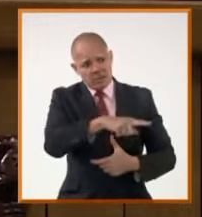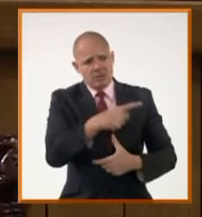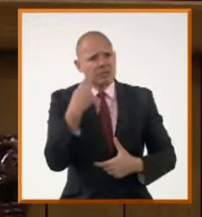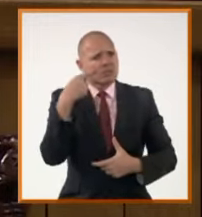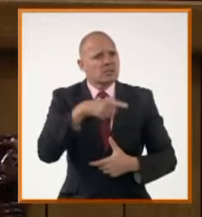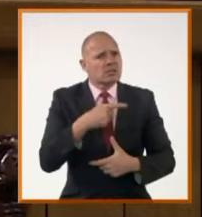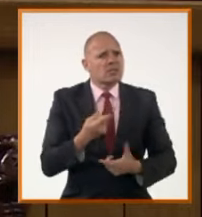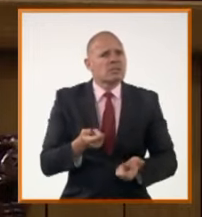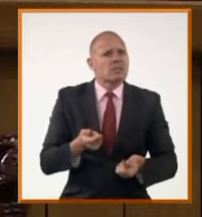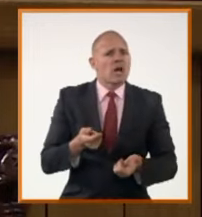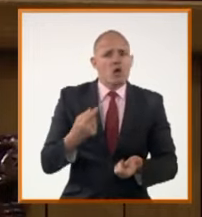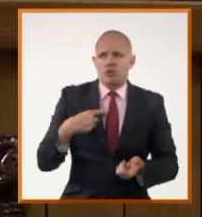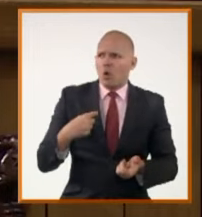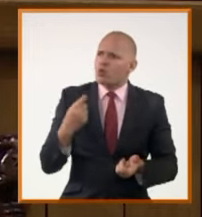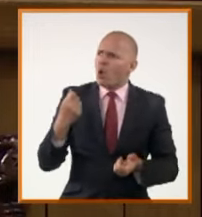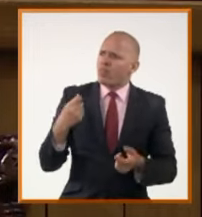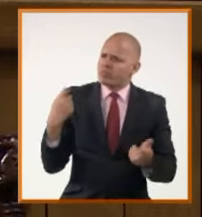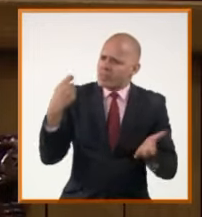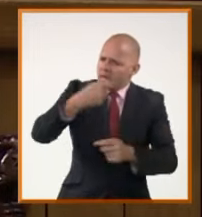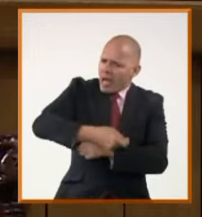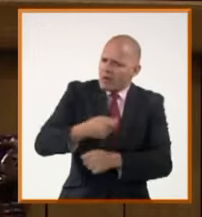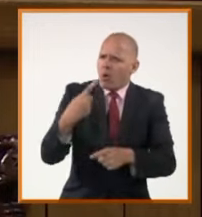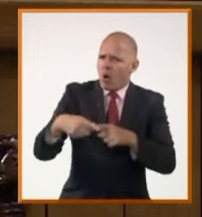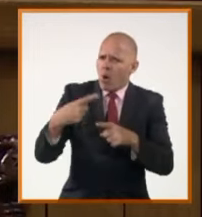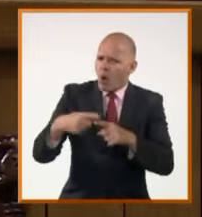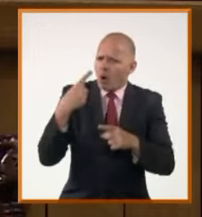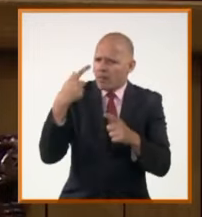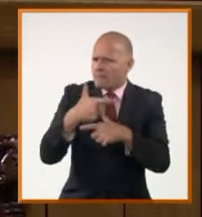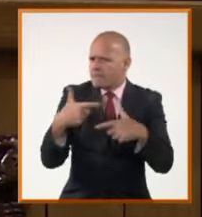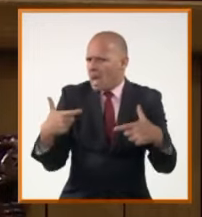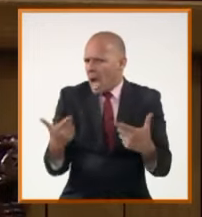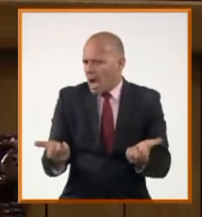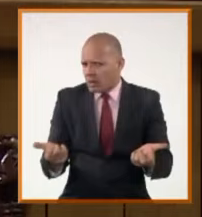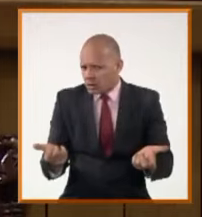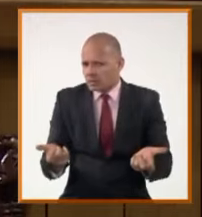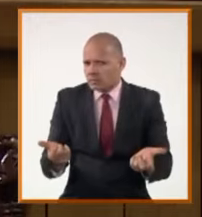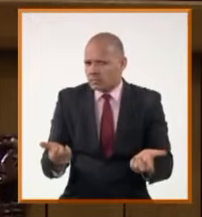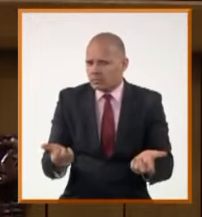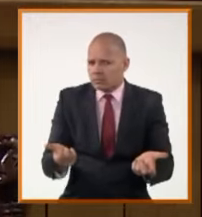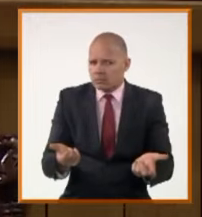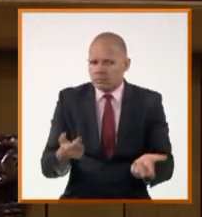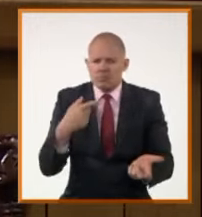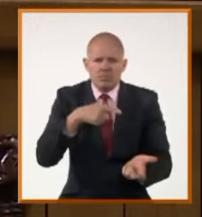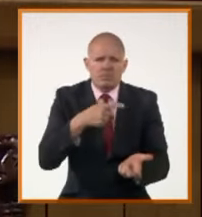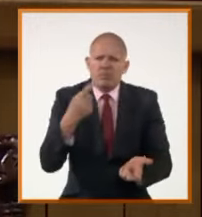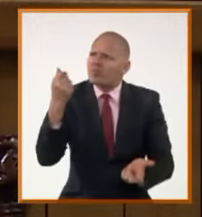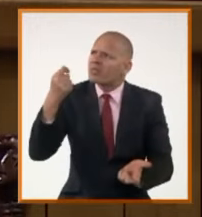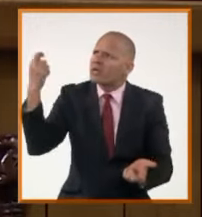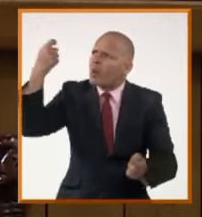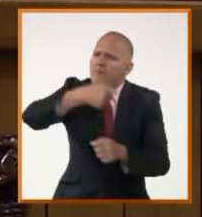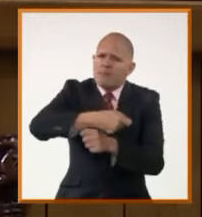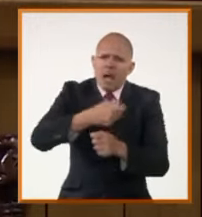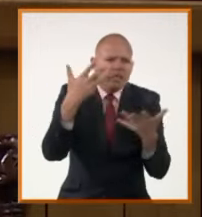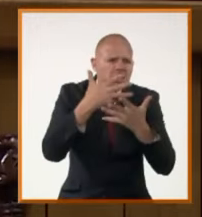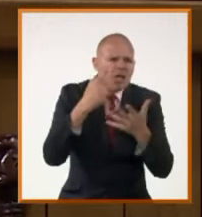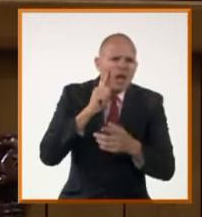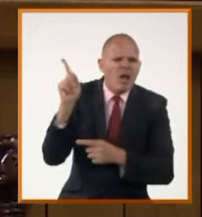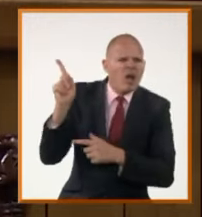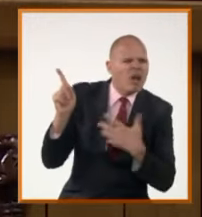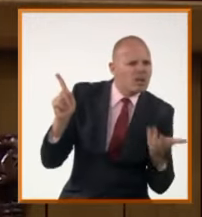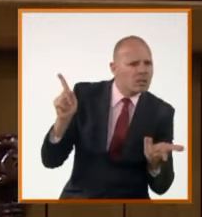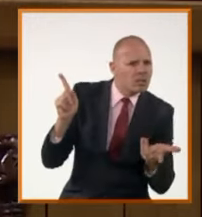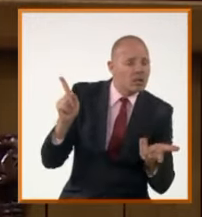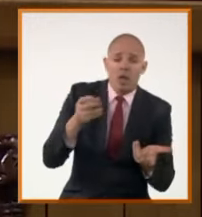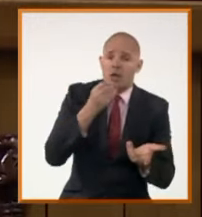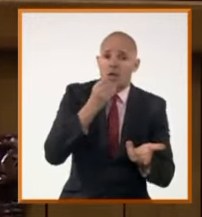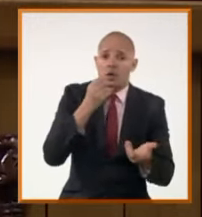y estableceremos normas para que por lo menos haya una declaración de cuál es el origen de esos fondos. Condicionar que para el